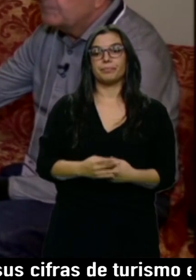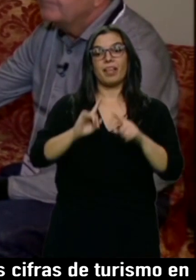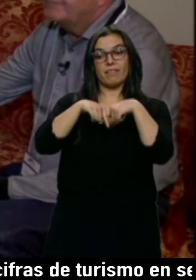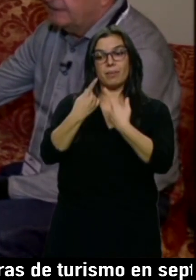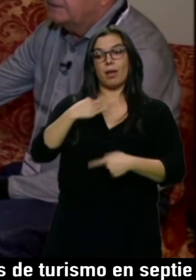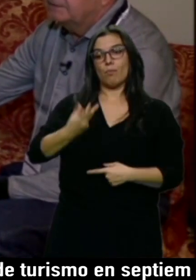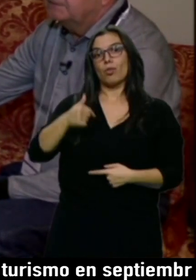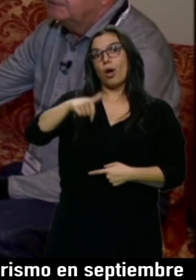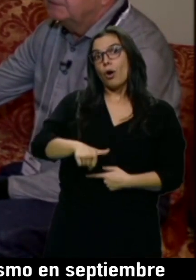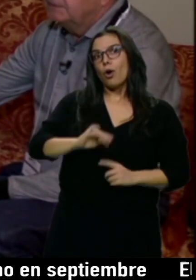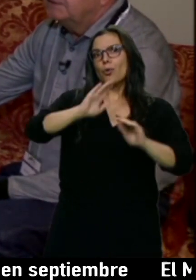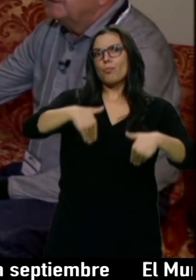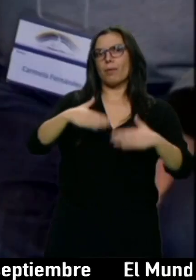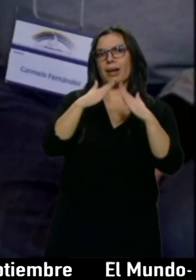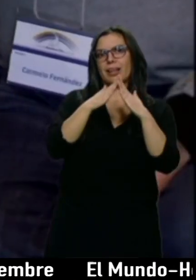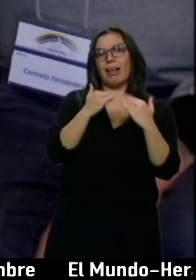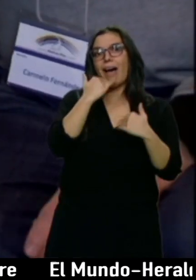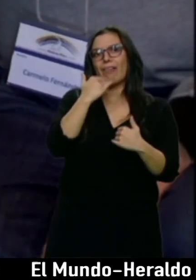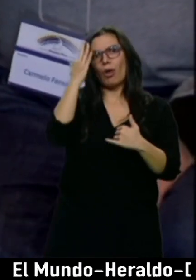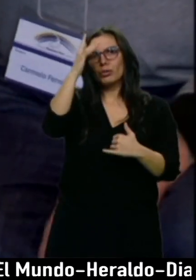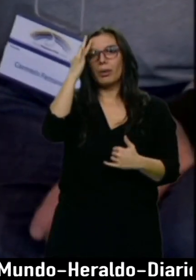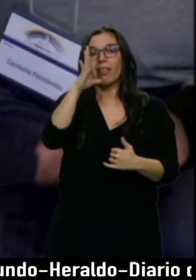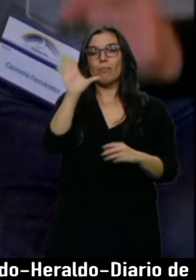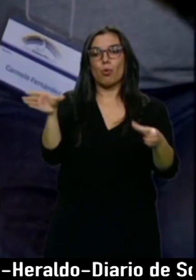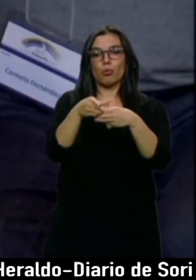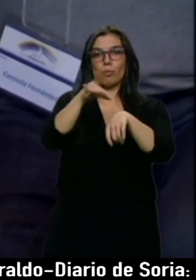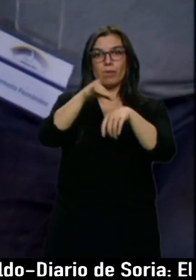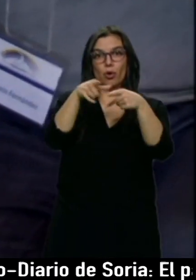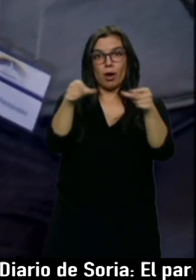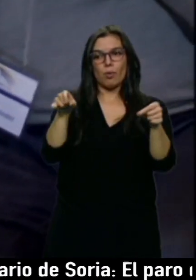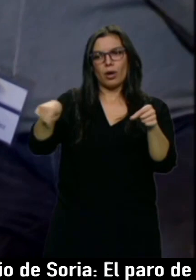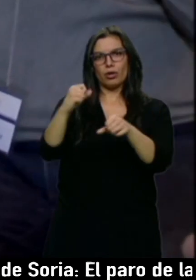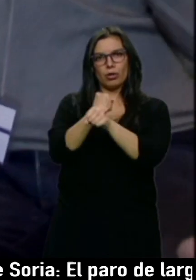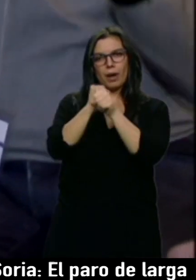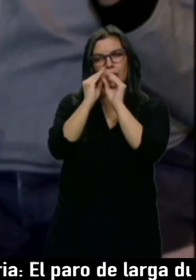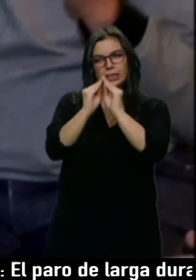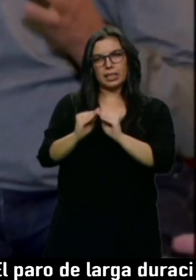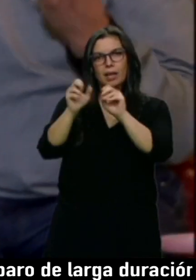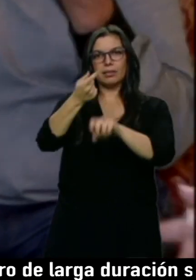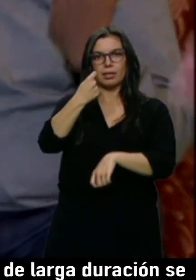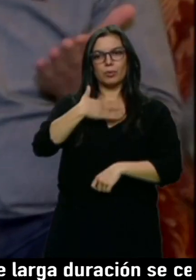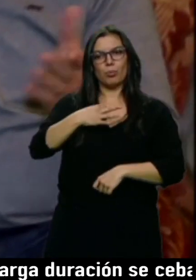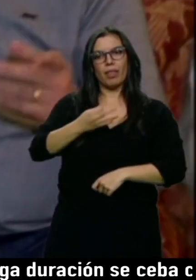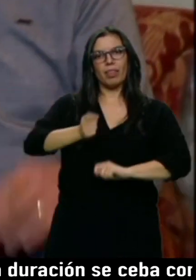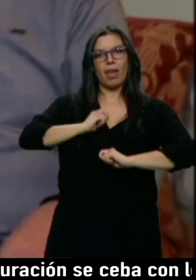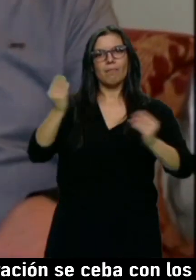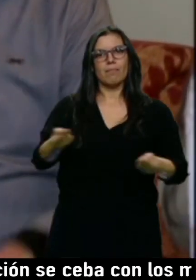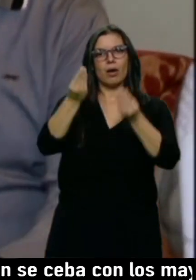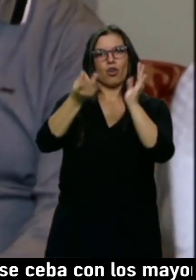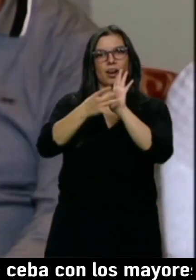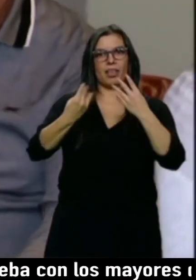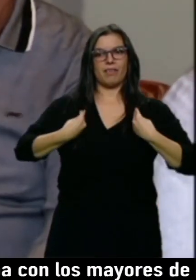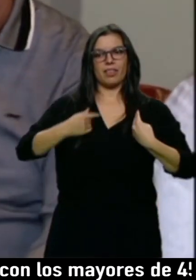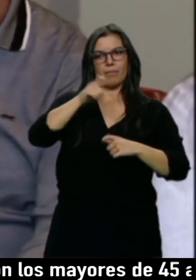con algo de esperanza. Un grupo de médicos en Japón está trabajando en un tratamiento que podría mejorar la calidad de vida de los afectados por el tipo